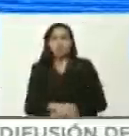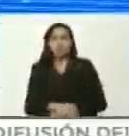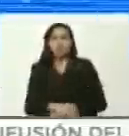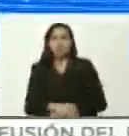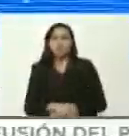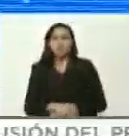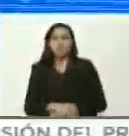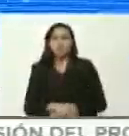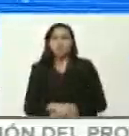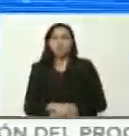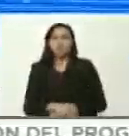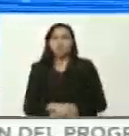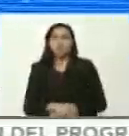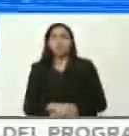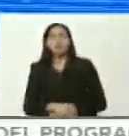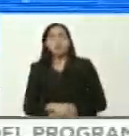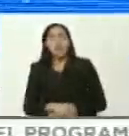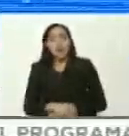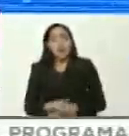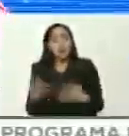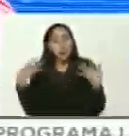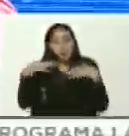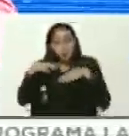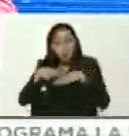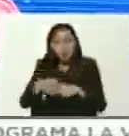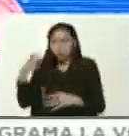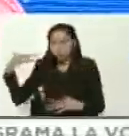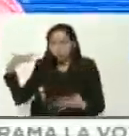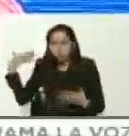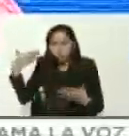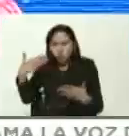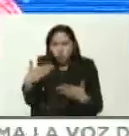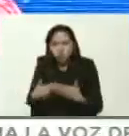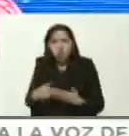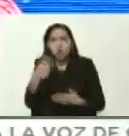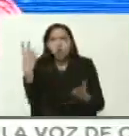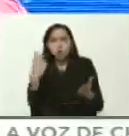había consolidado a lo largo de los años